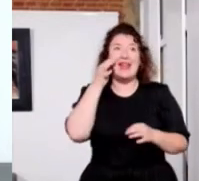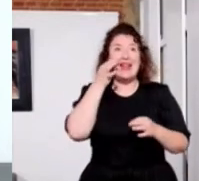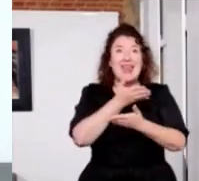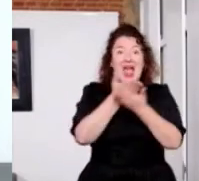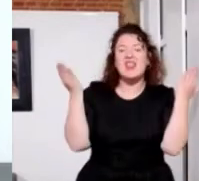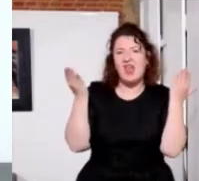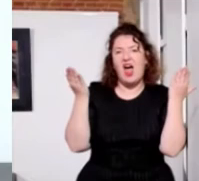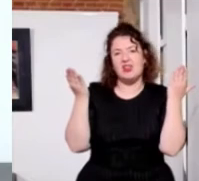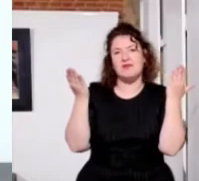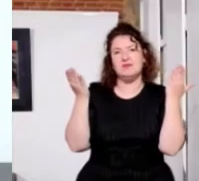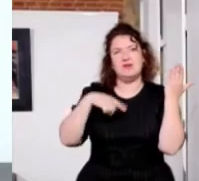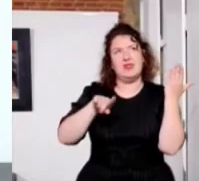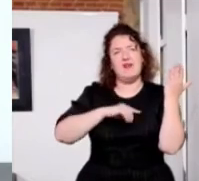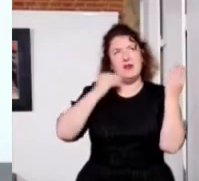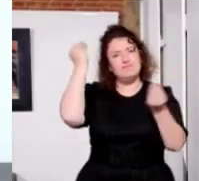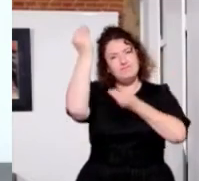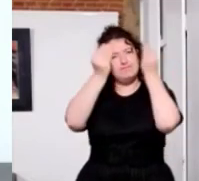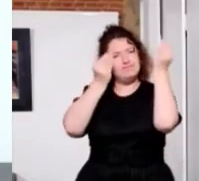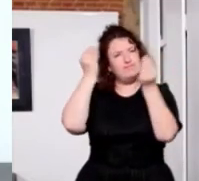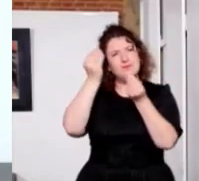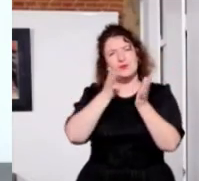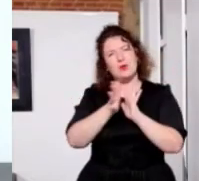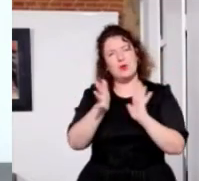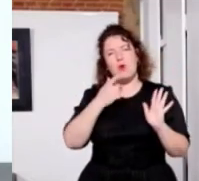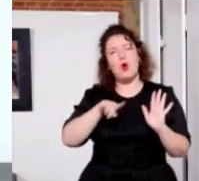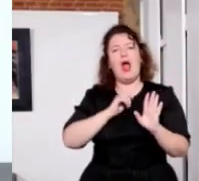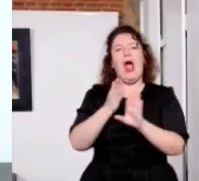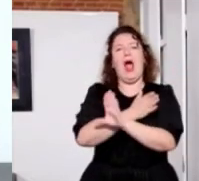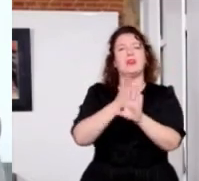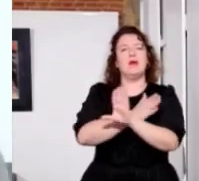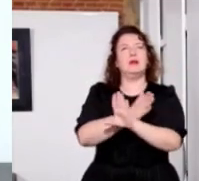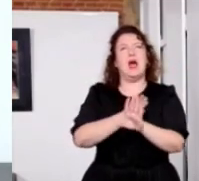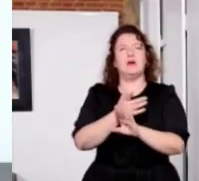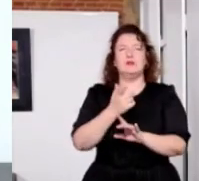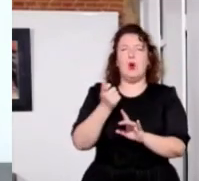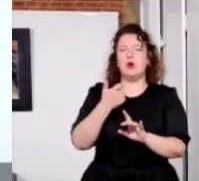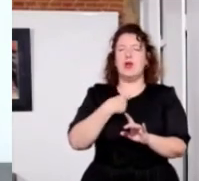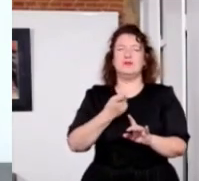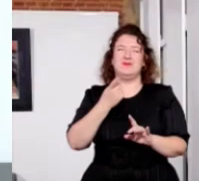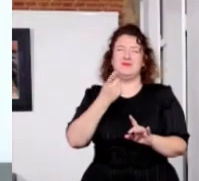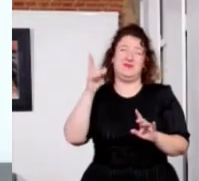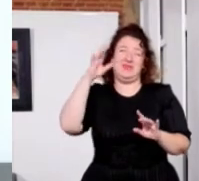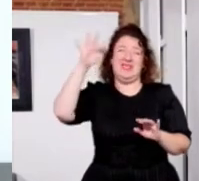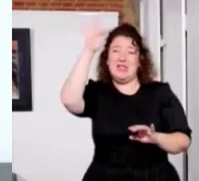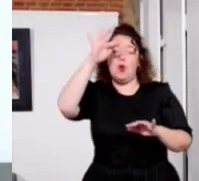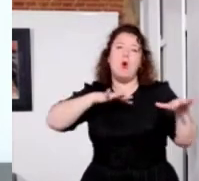Hemos perdido una cierta pasión anticipatoria. Eso que ahora los teóricos de los movimientos sociales hablan de las